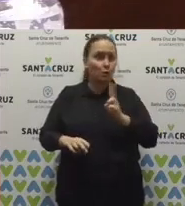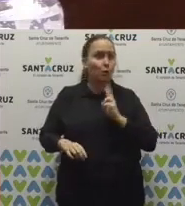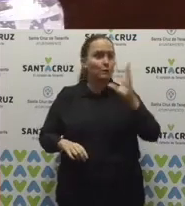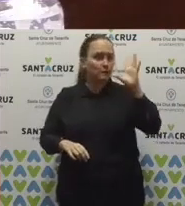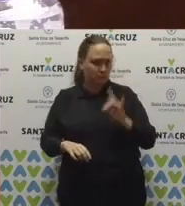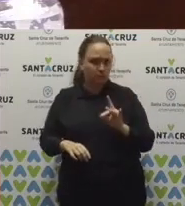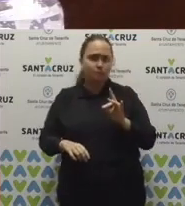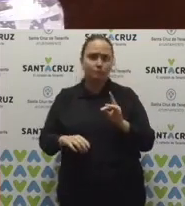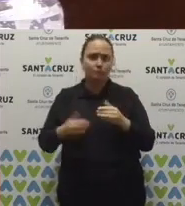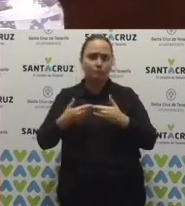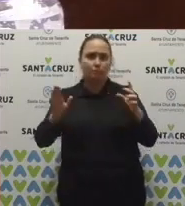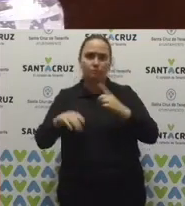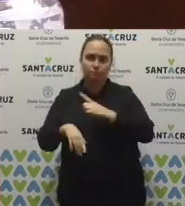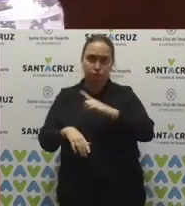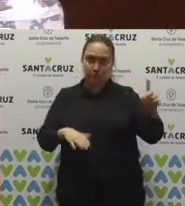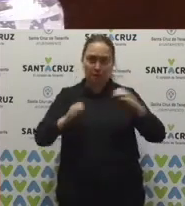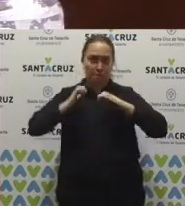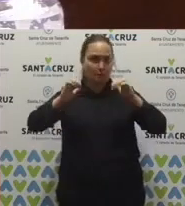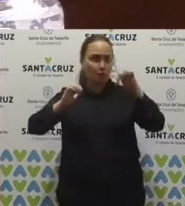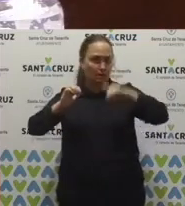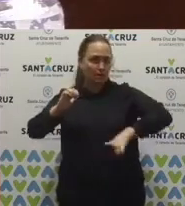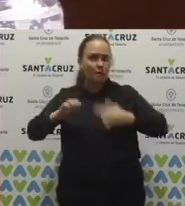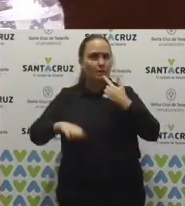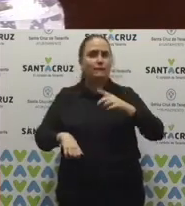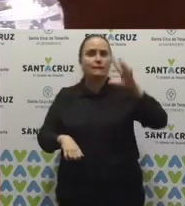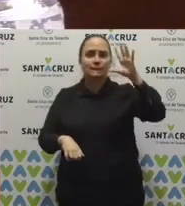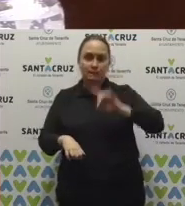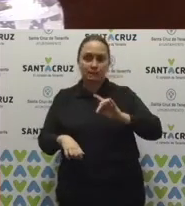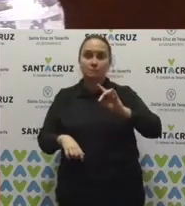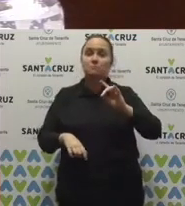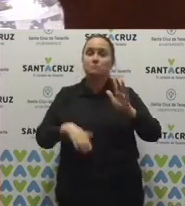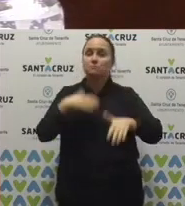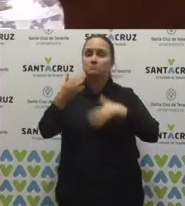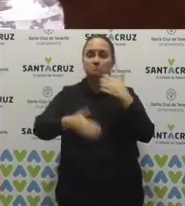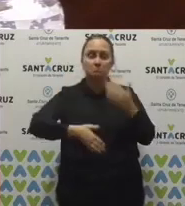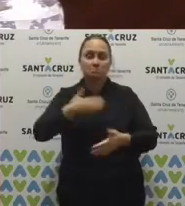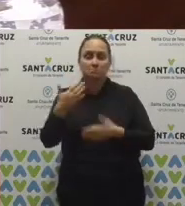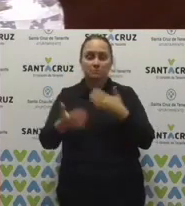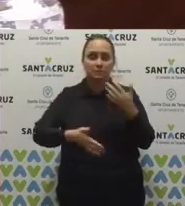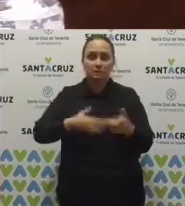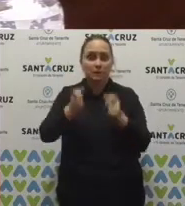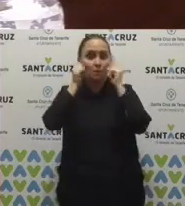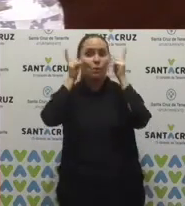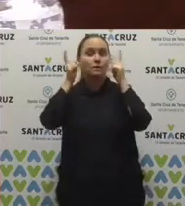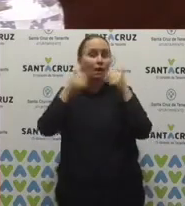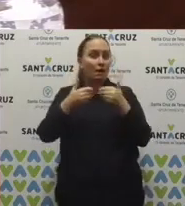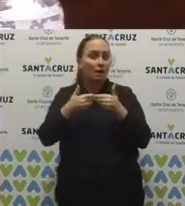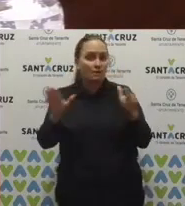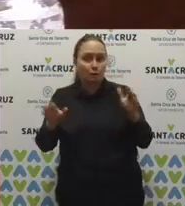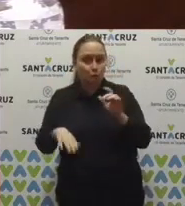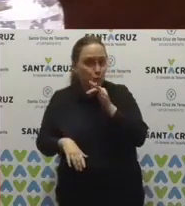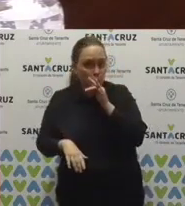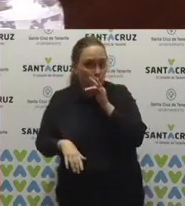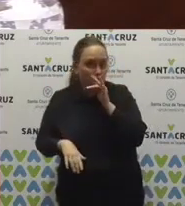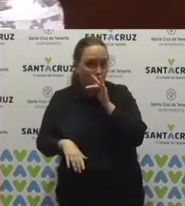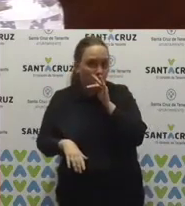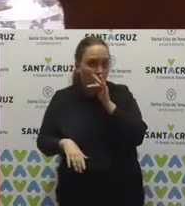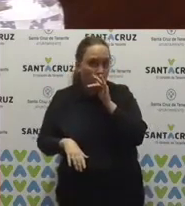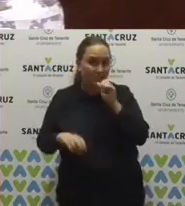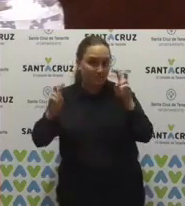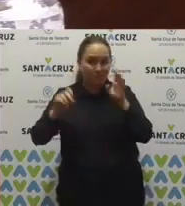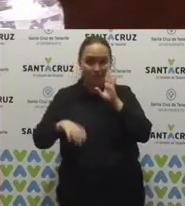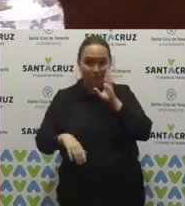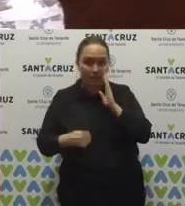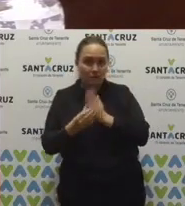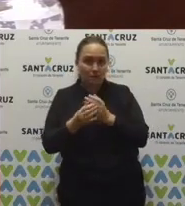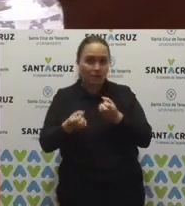y se dijo un pleno que si luego un tiempo después descubrimos que nos había abierto expediente informativo y